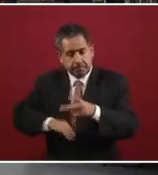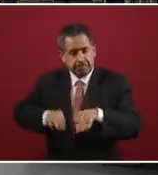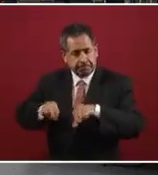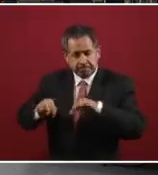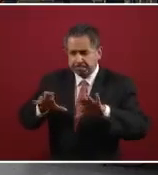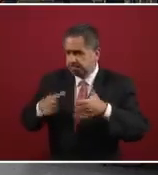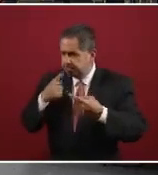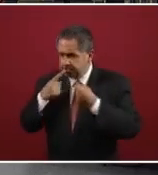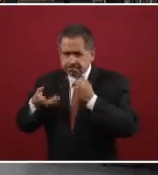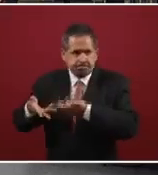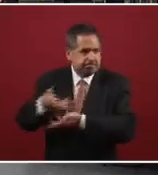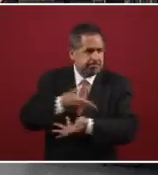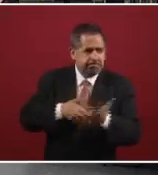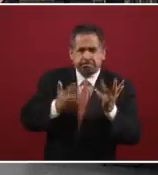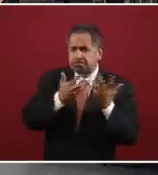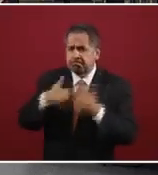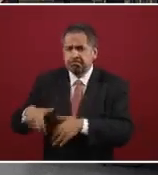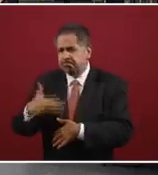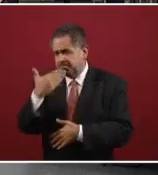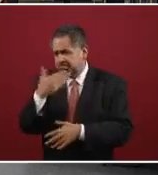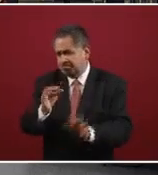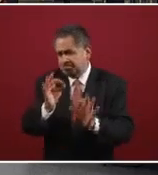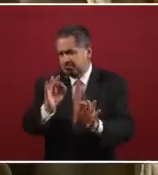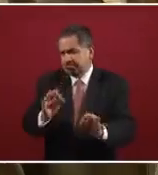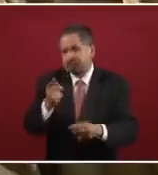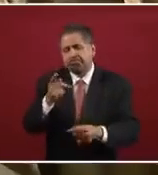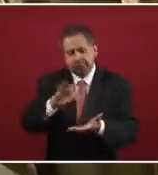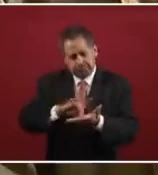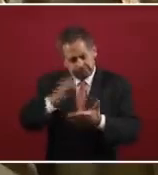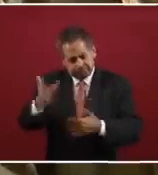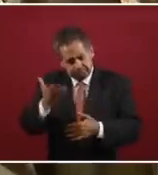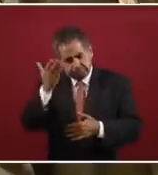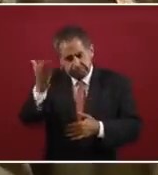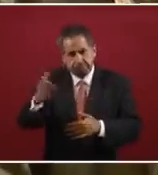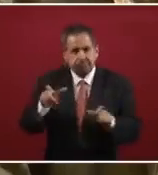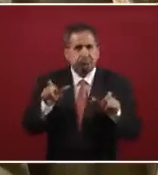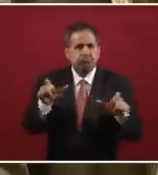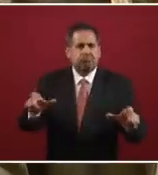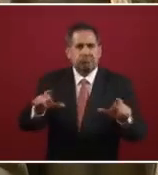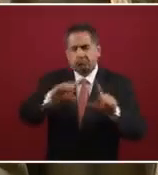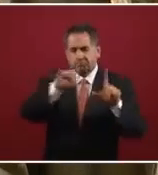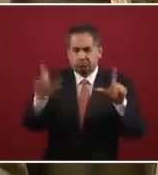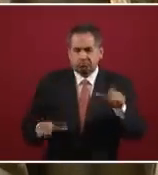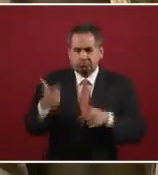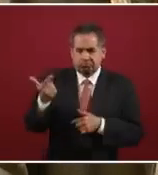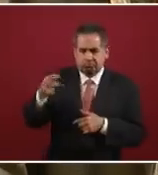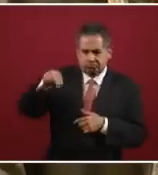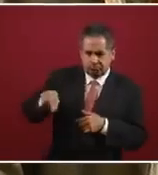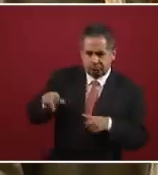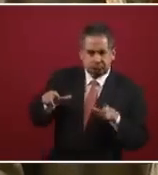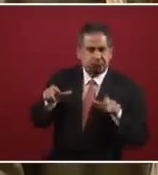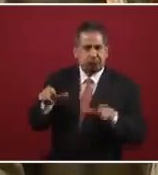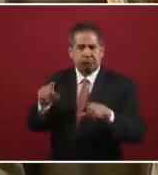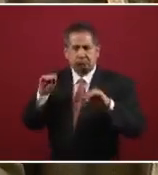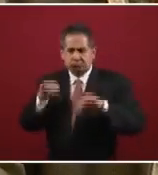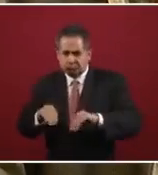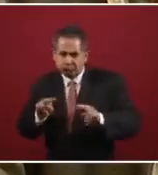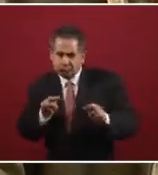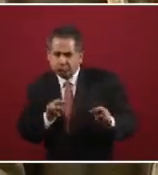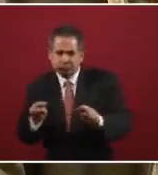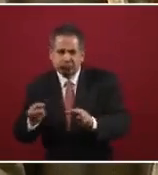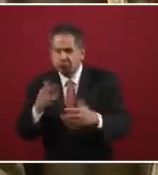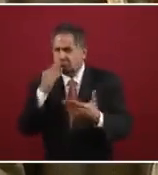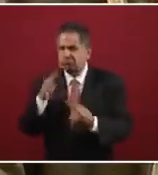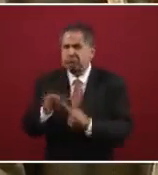trabajando de una manera muy bonita muy buena pero sobre todo le agradecemos que la guardia nacional conjuntamente con eso esté dando una